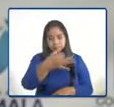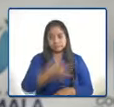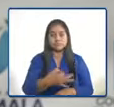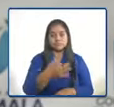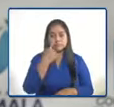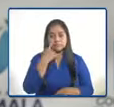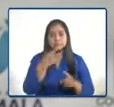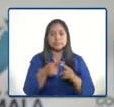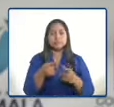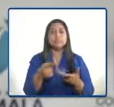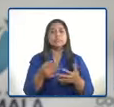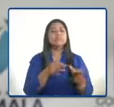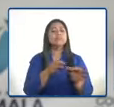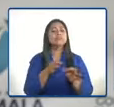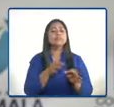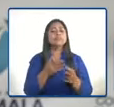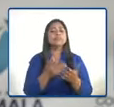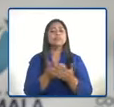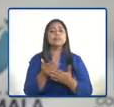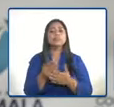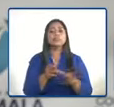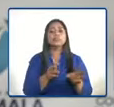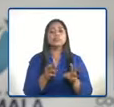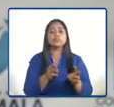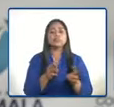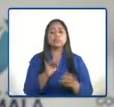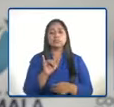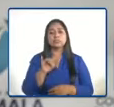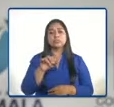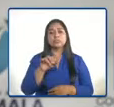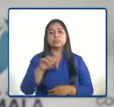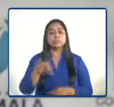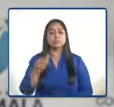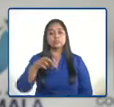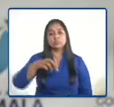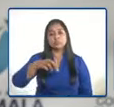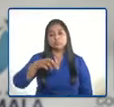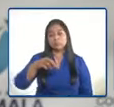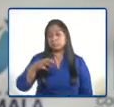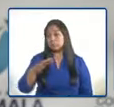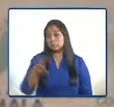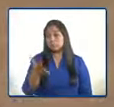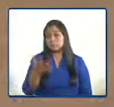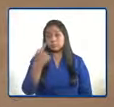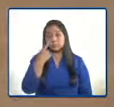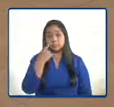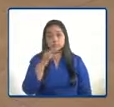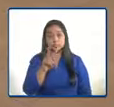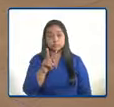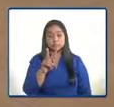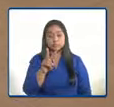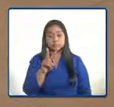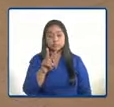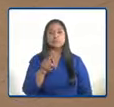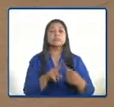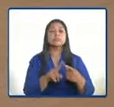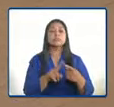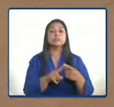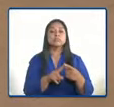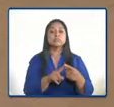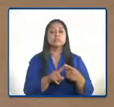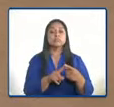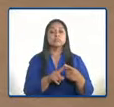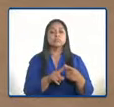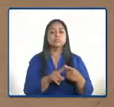que explican el nuevo modelo de atención institucional del INAP son básicamente dos. La primera es: